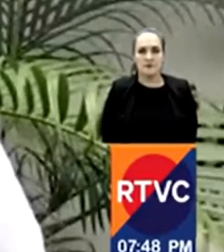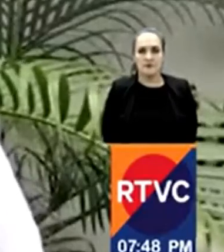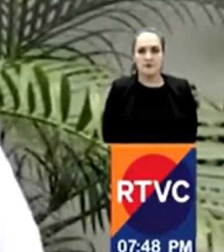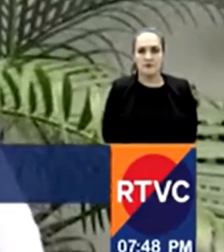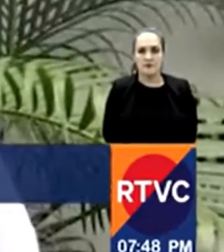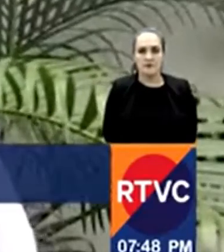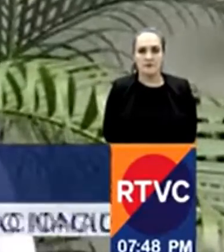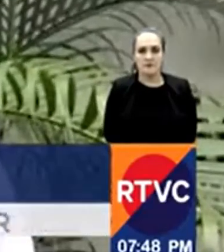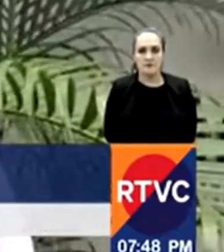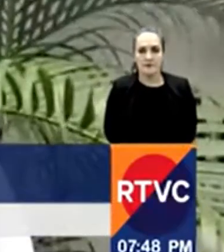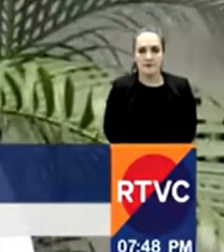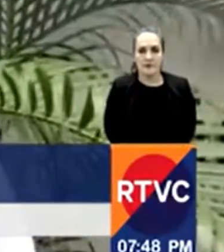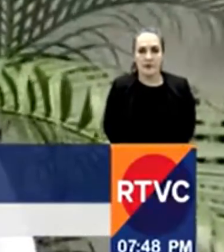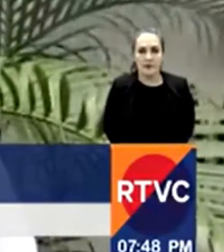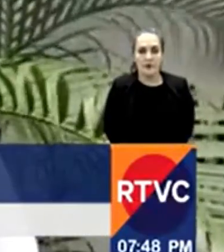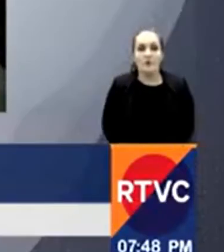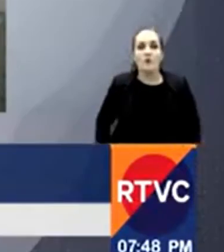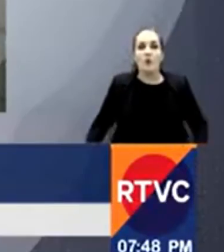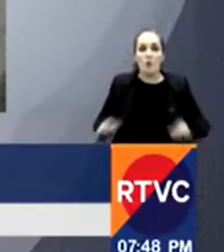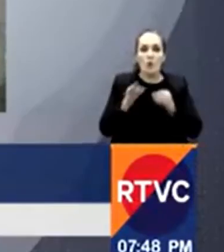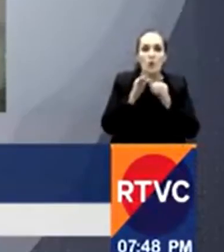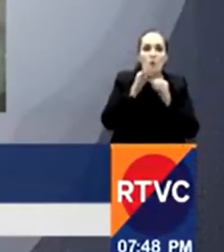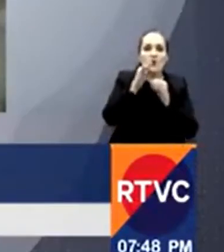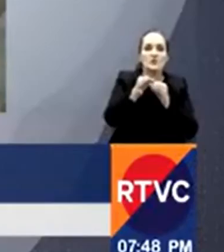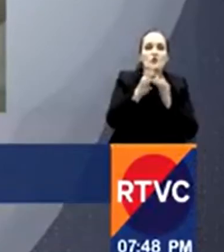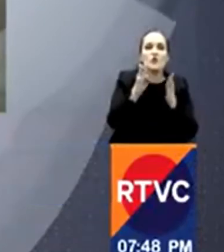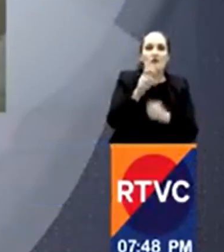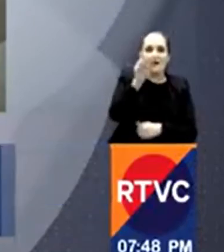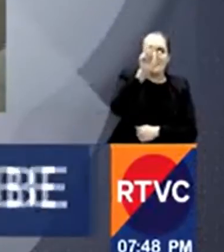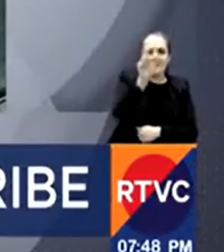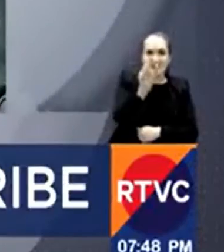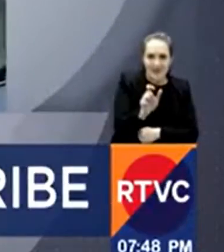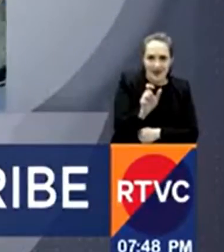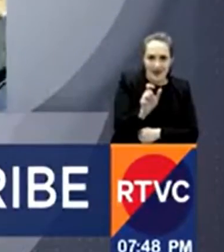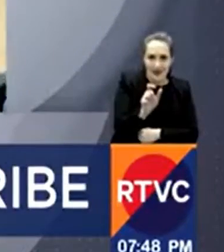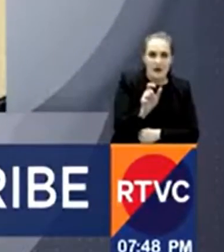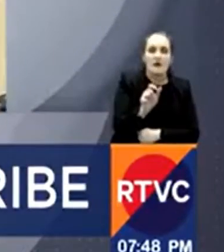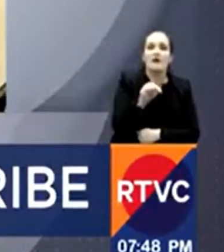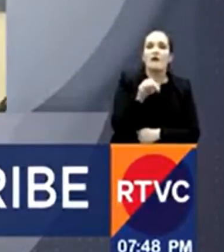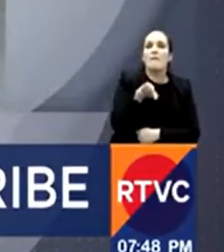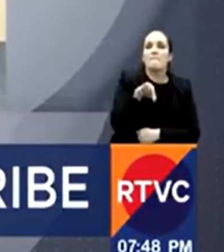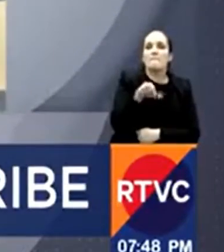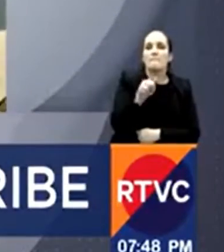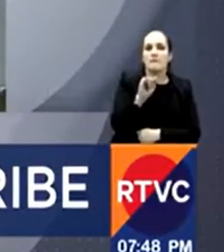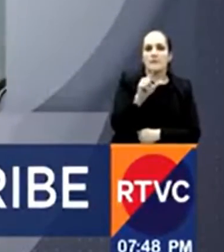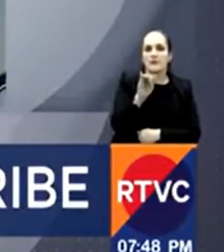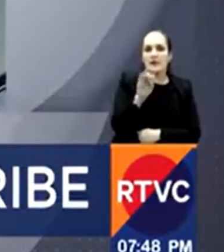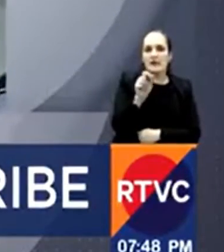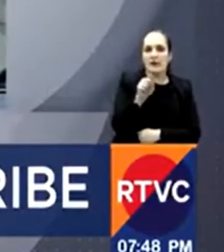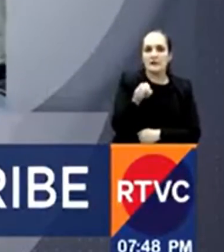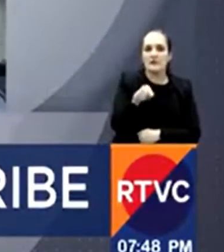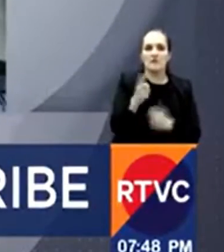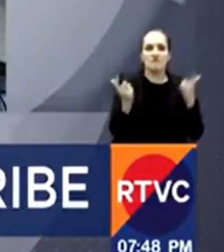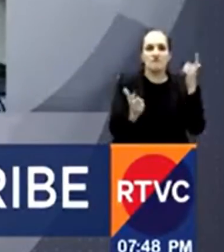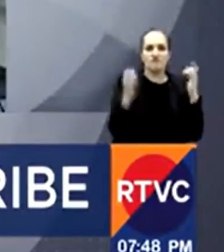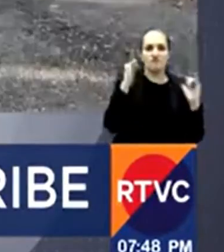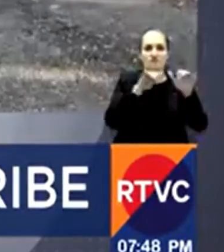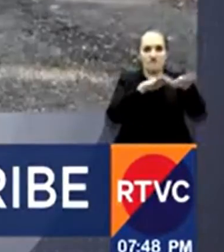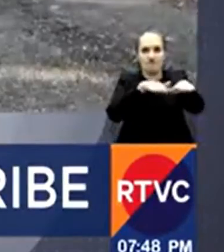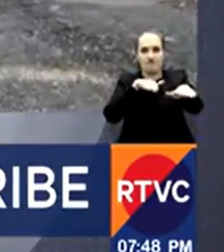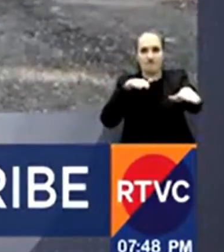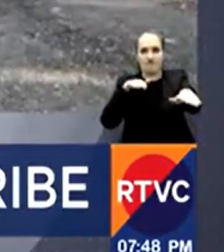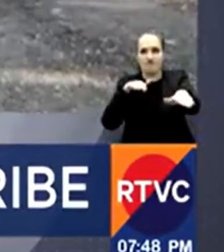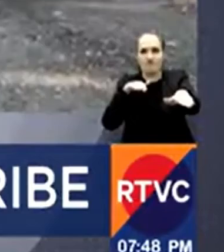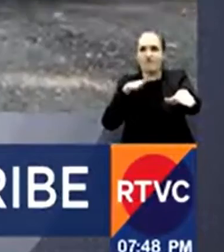Los transportadores del municipio de Pailitas en el Cesar mantienen la vía nacional bloqueada desde esta mañana como protesta por los trancones que se originan